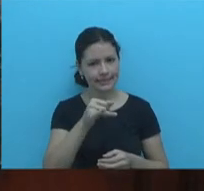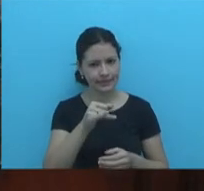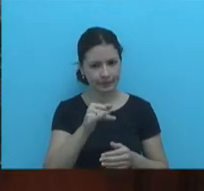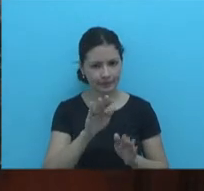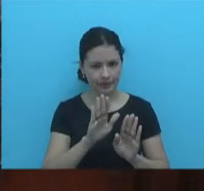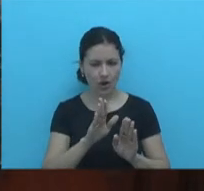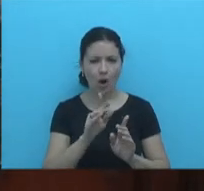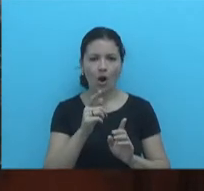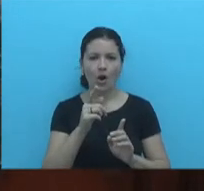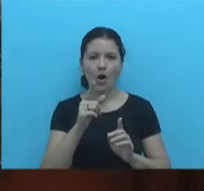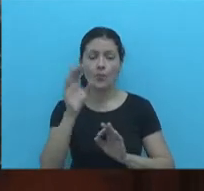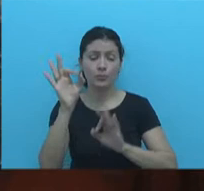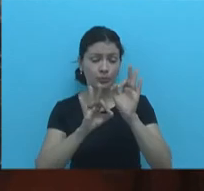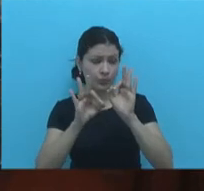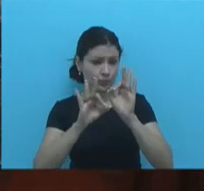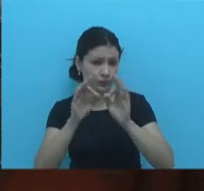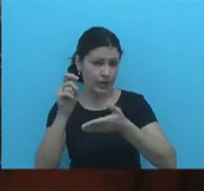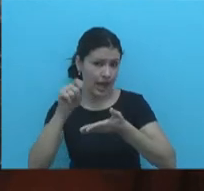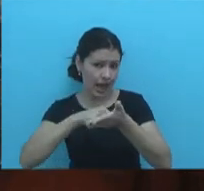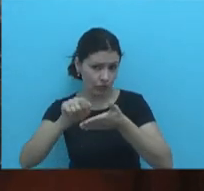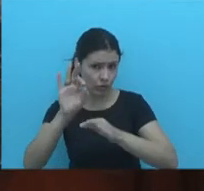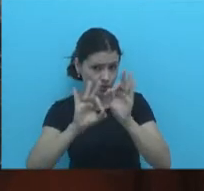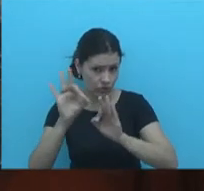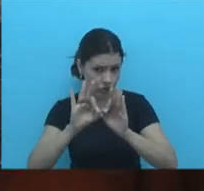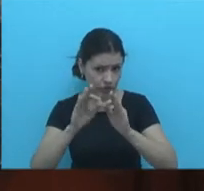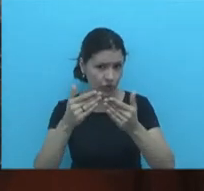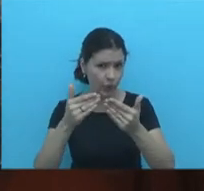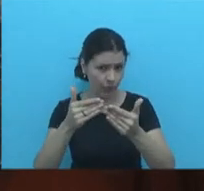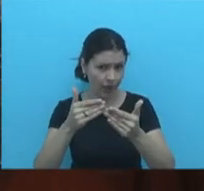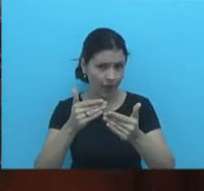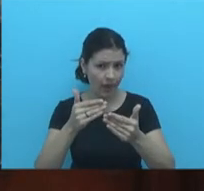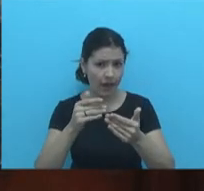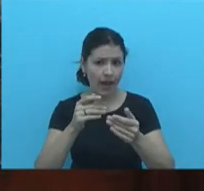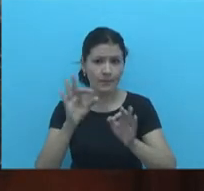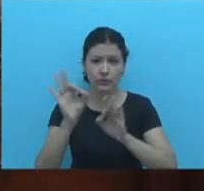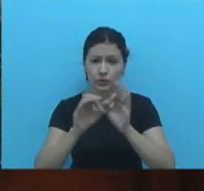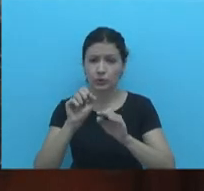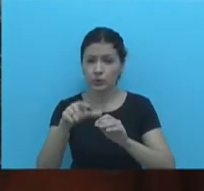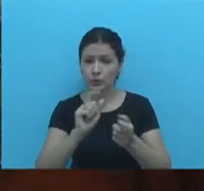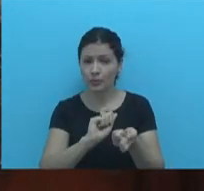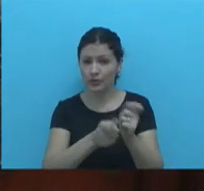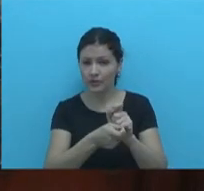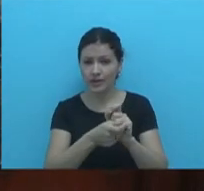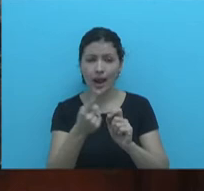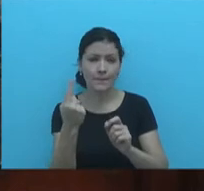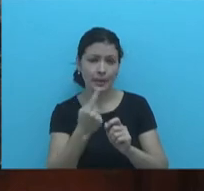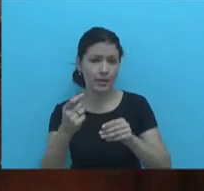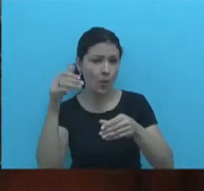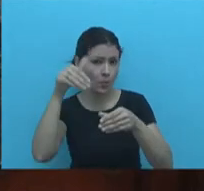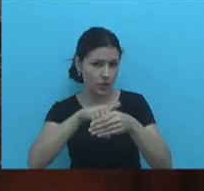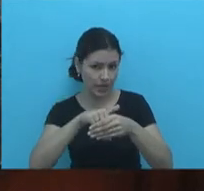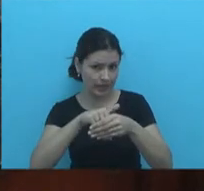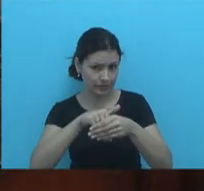están de acuerdo los autores del proyecto, que se le modifique su proyecto. Si la votación es favorable,